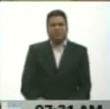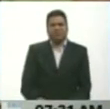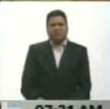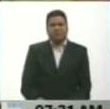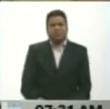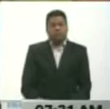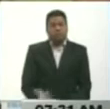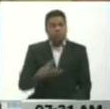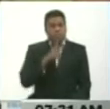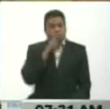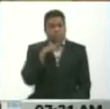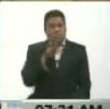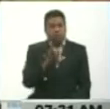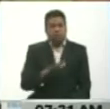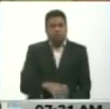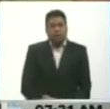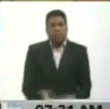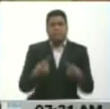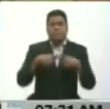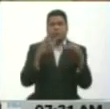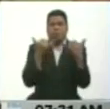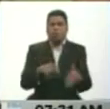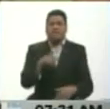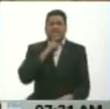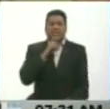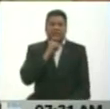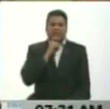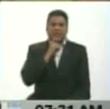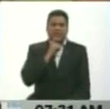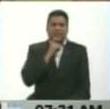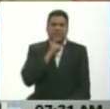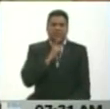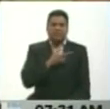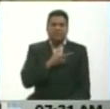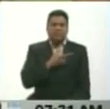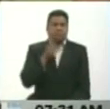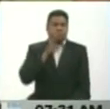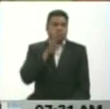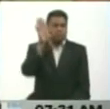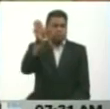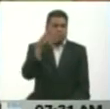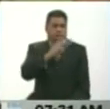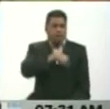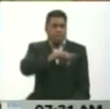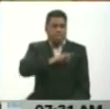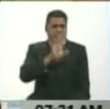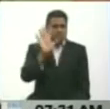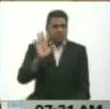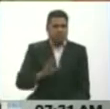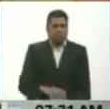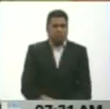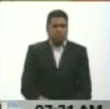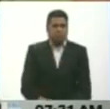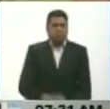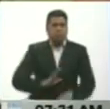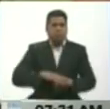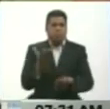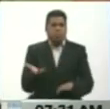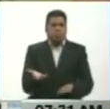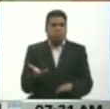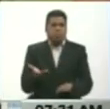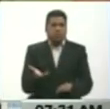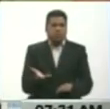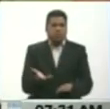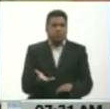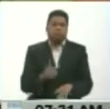brutales. Ahora, es difícil nosotros defendernos en España, ¿verdad? Porque también